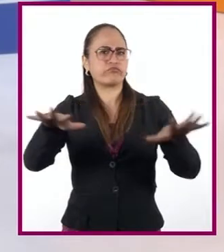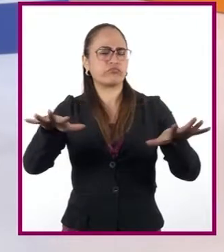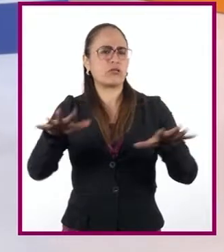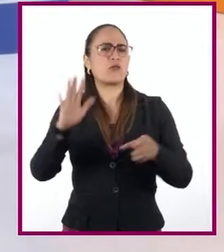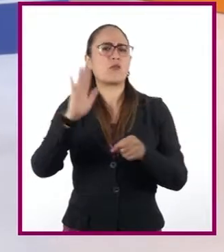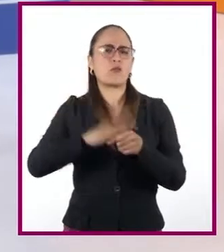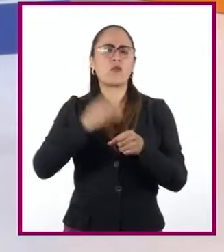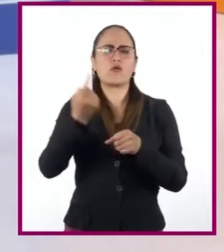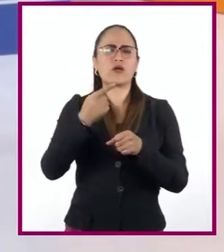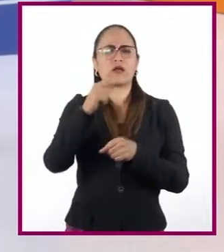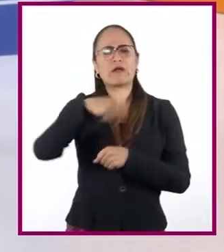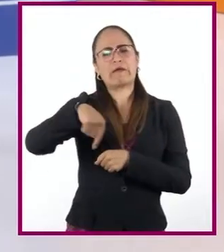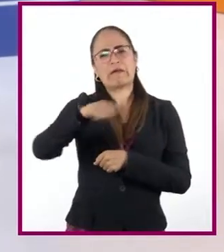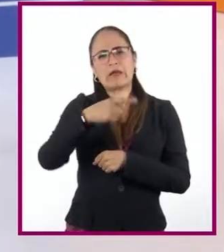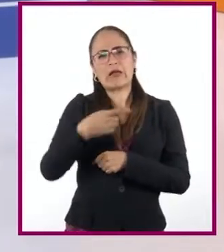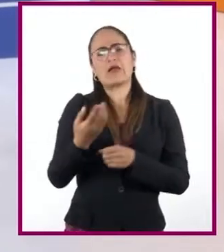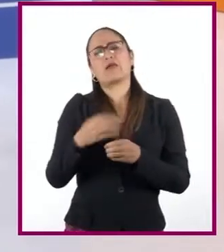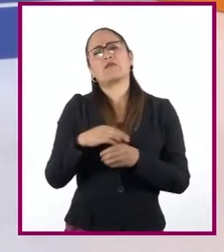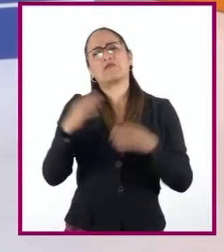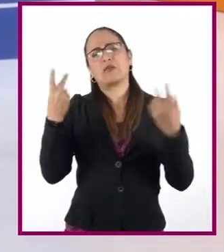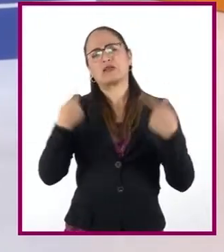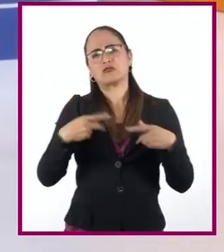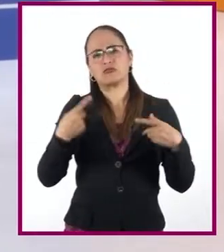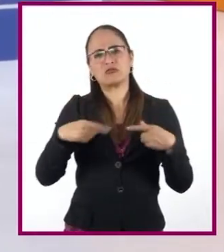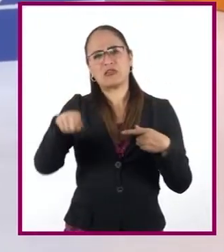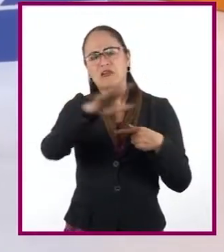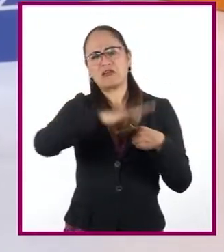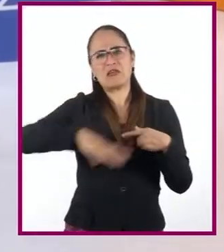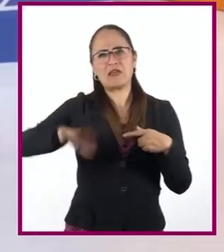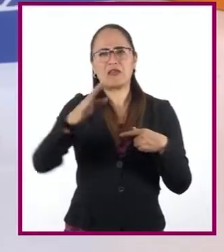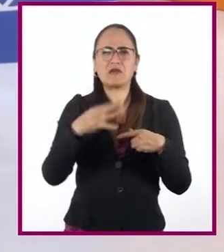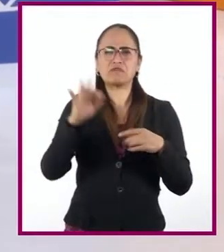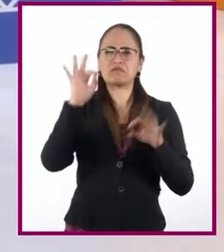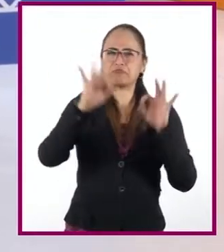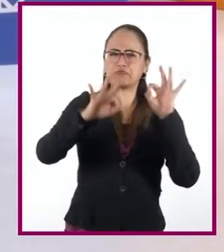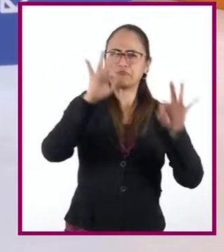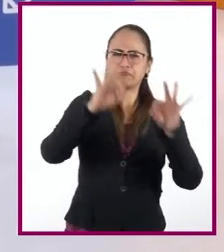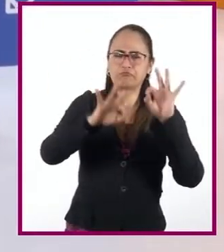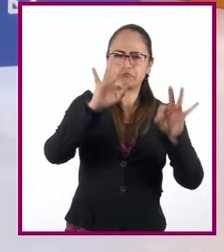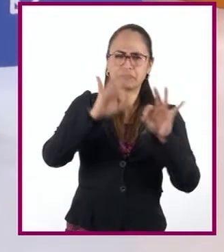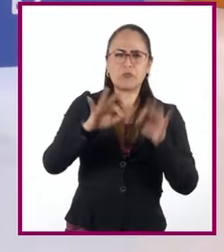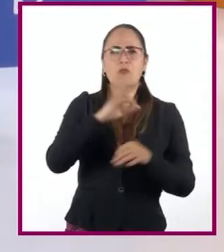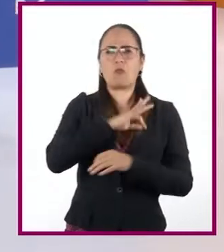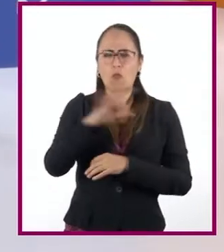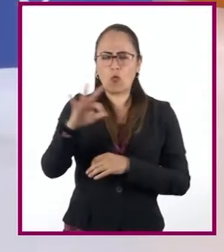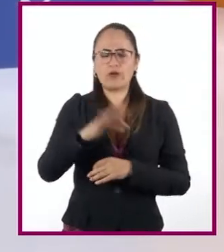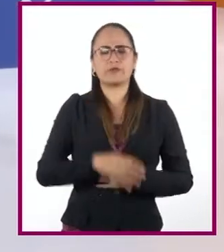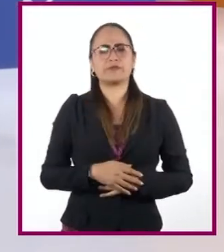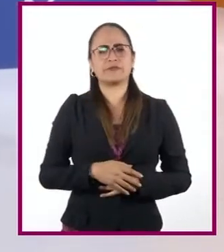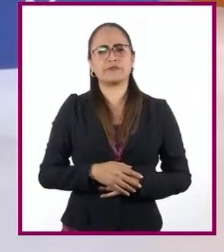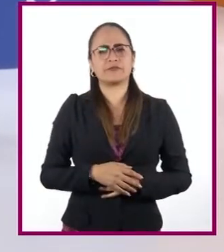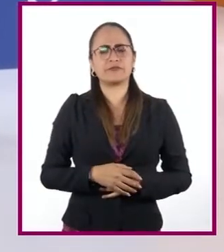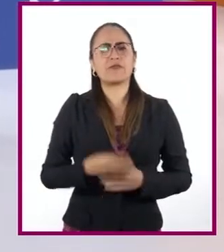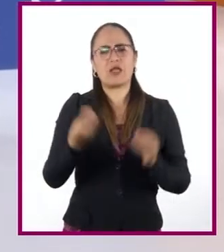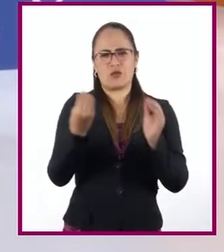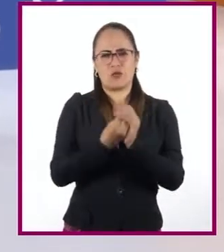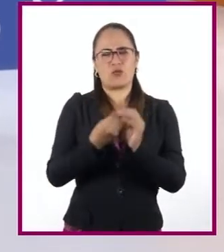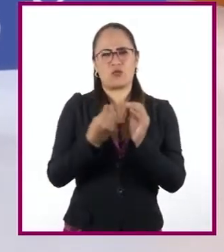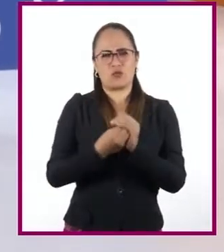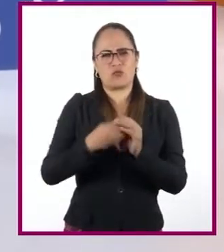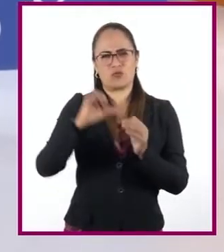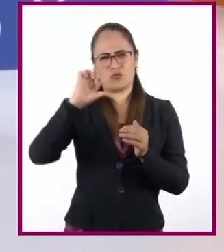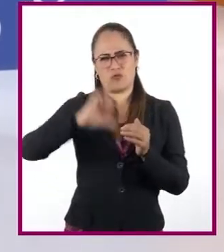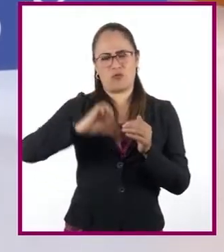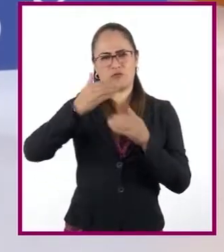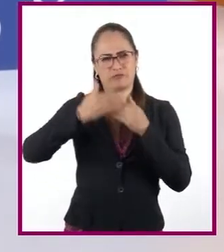la capacidad que tiene de influir en una gran parte de la población. Para el trabajo de esta sesión, será